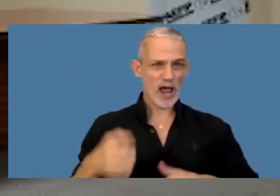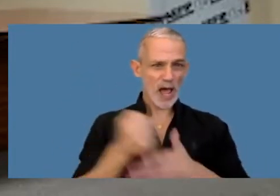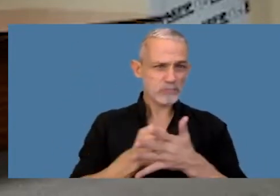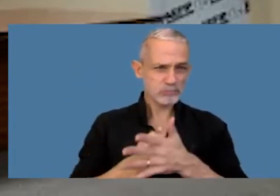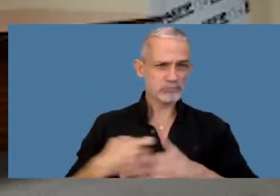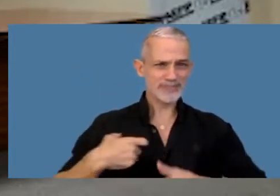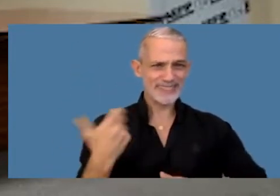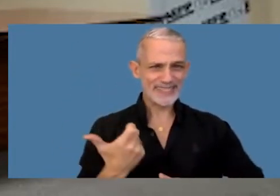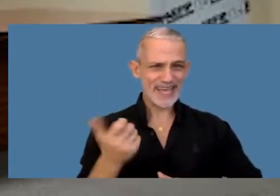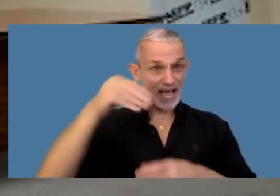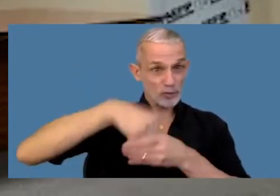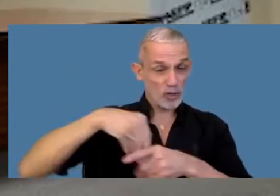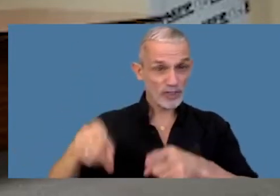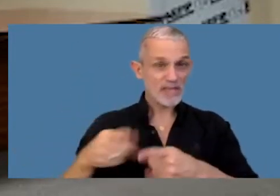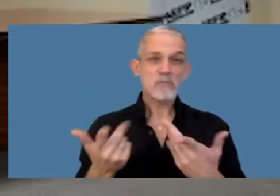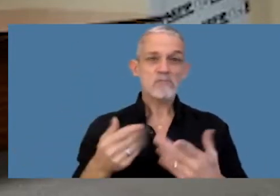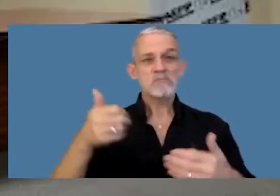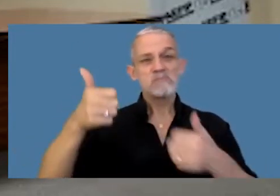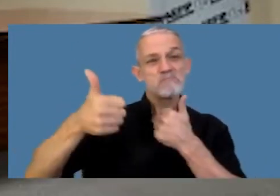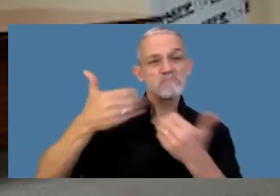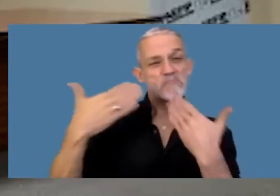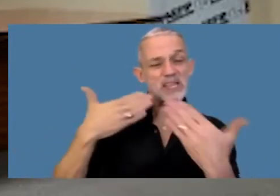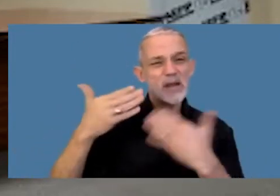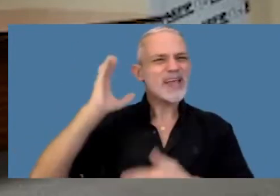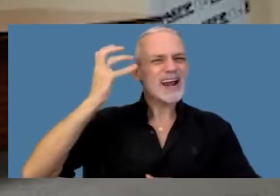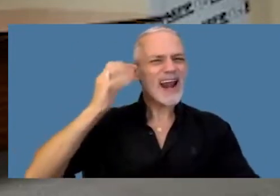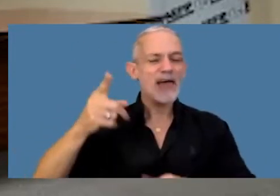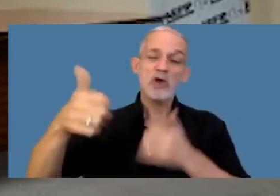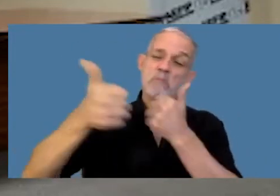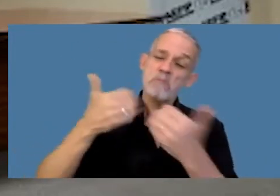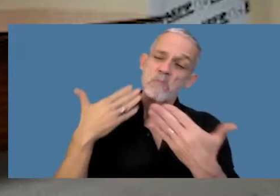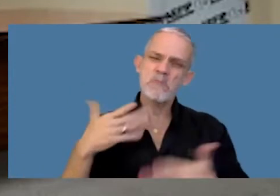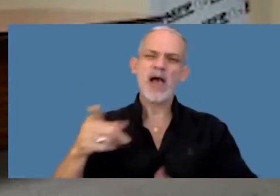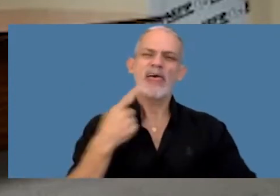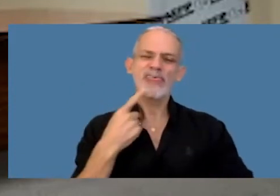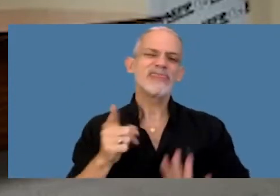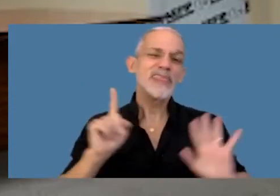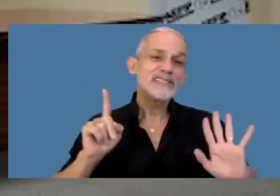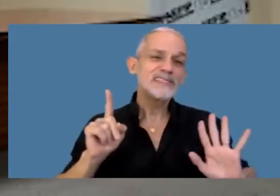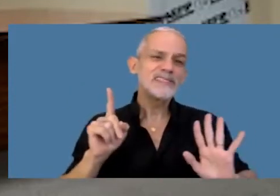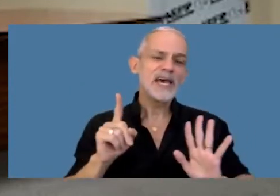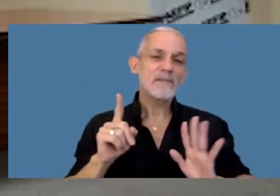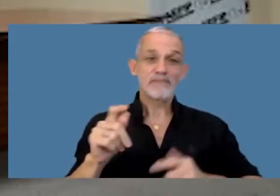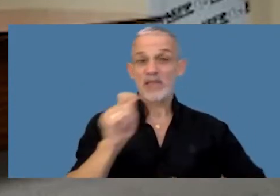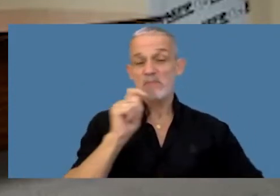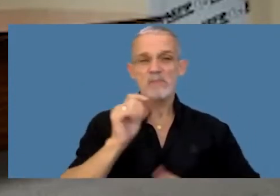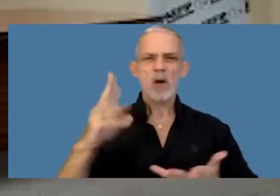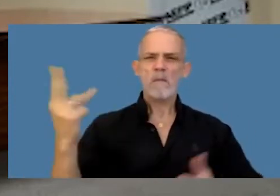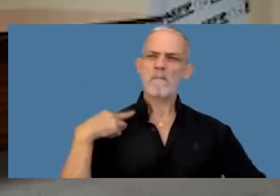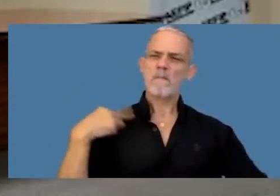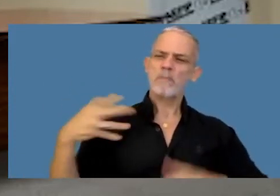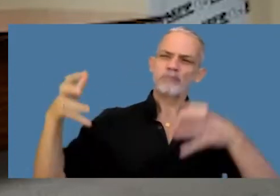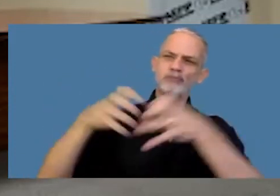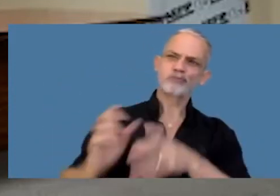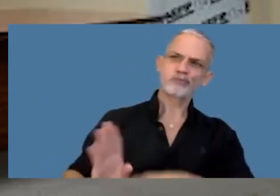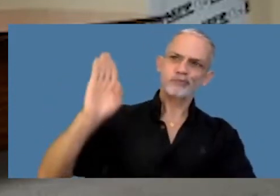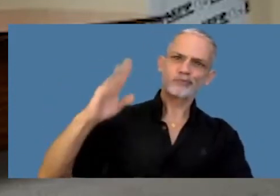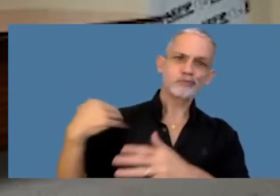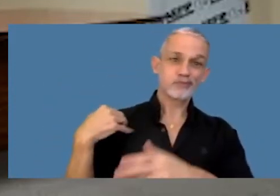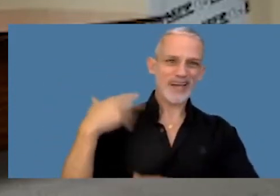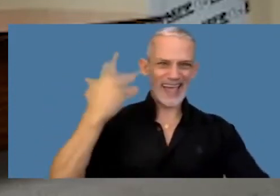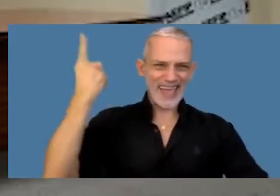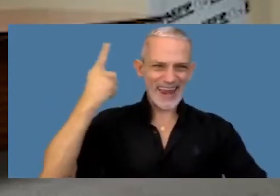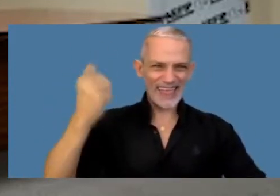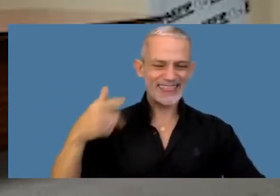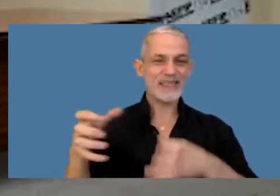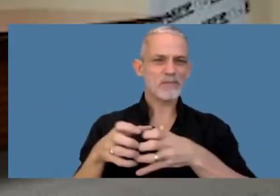en una entrevista radial, dice, la patronal, o el gerente de esta patronal,